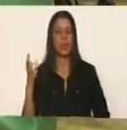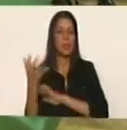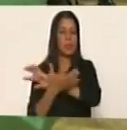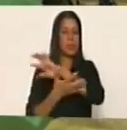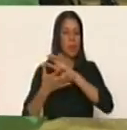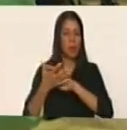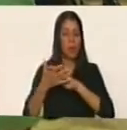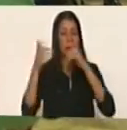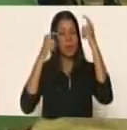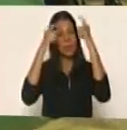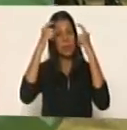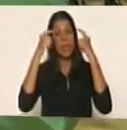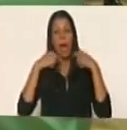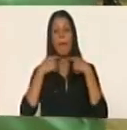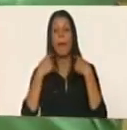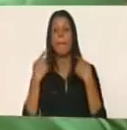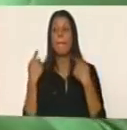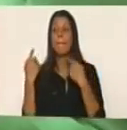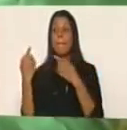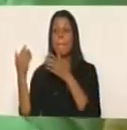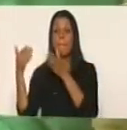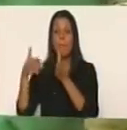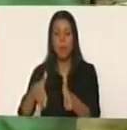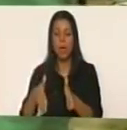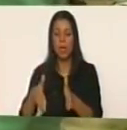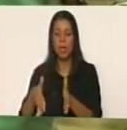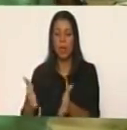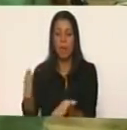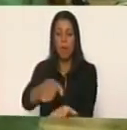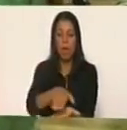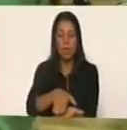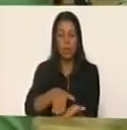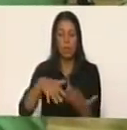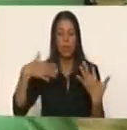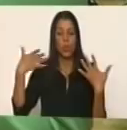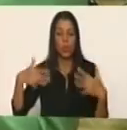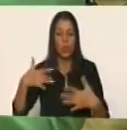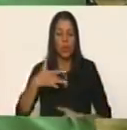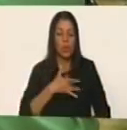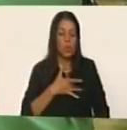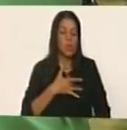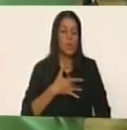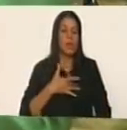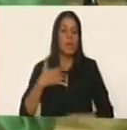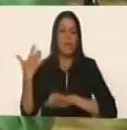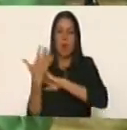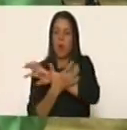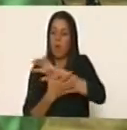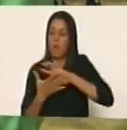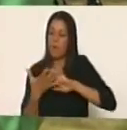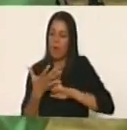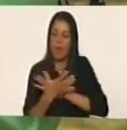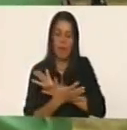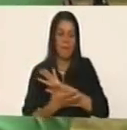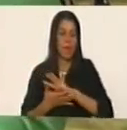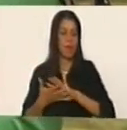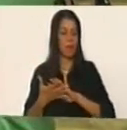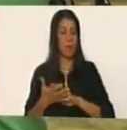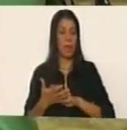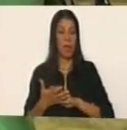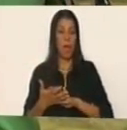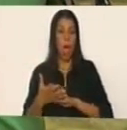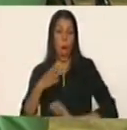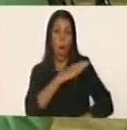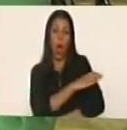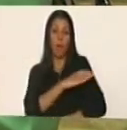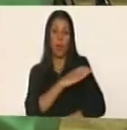partida física del comandante Chávez, aún con más fuerza, se han ensañado